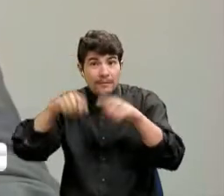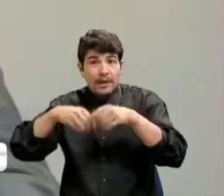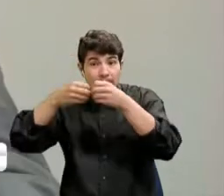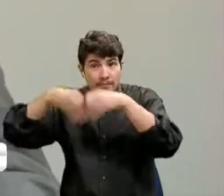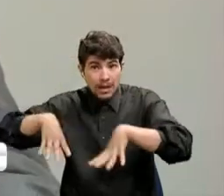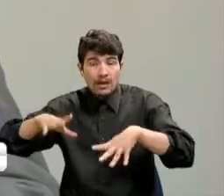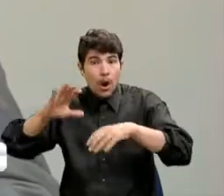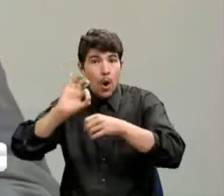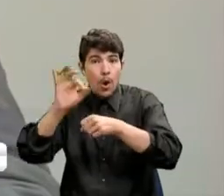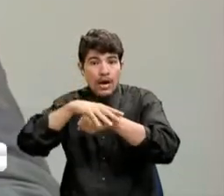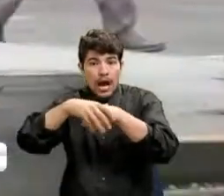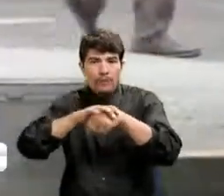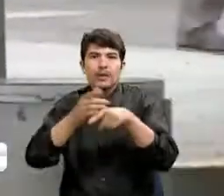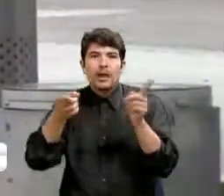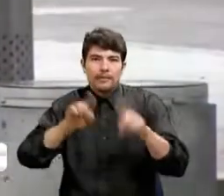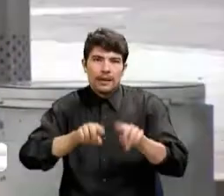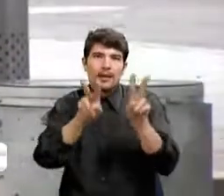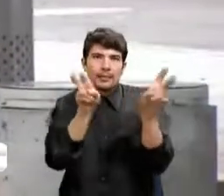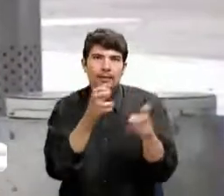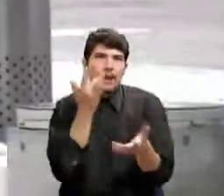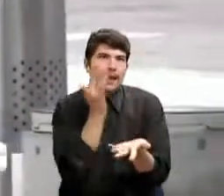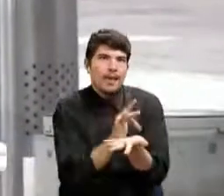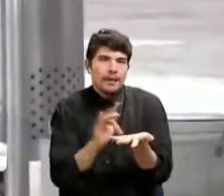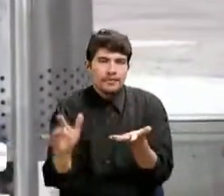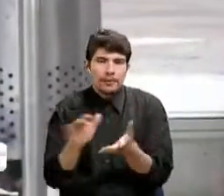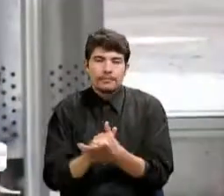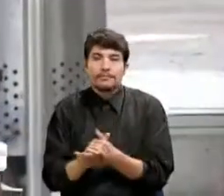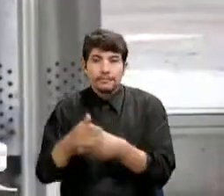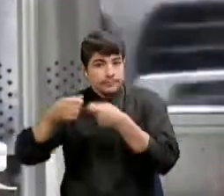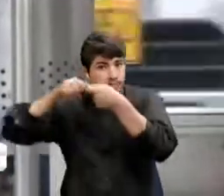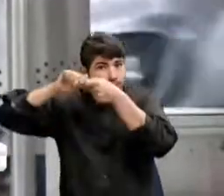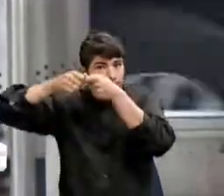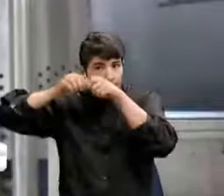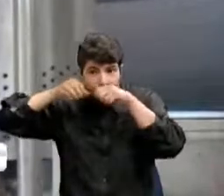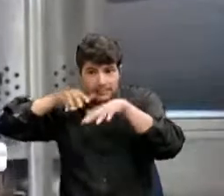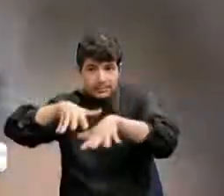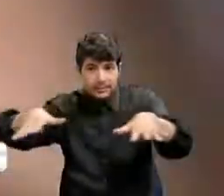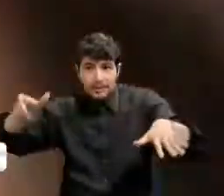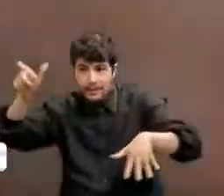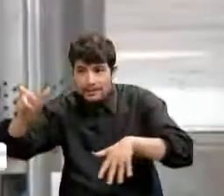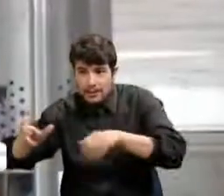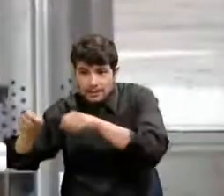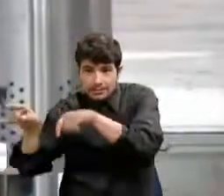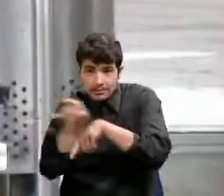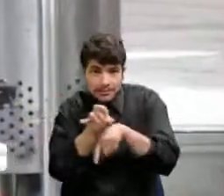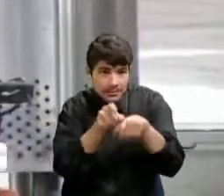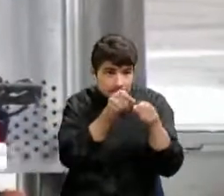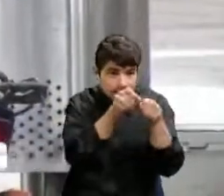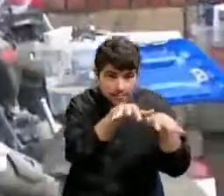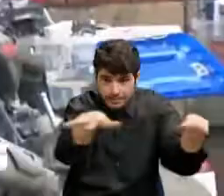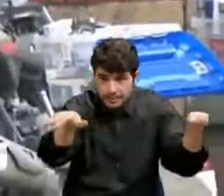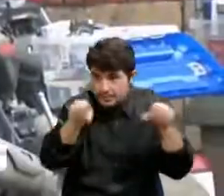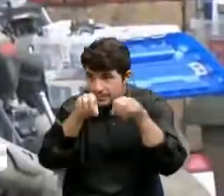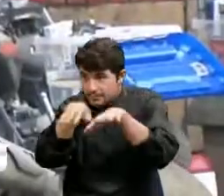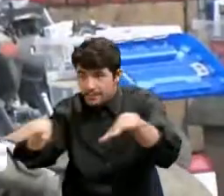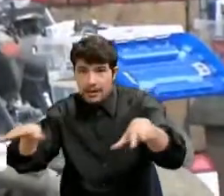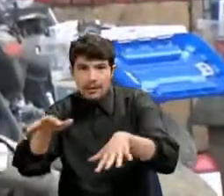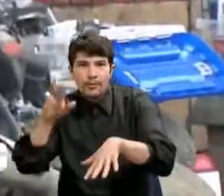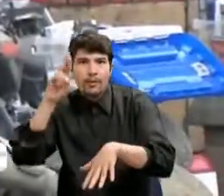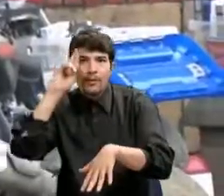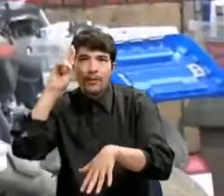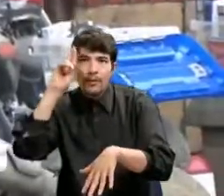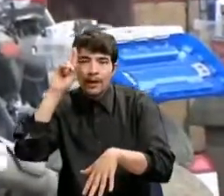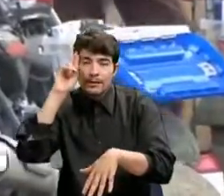y el tema de higiene que esto genera los piojos se propagan con facilidad de persona a persona por eso el no cuidado de